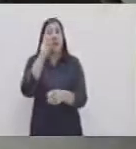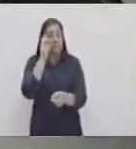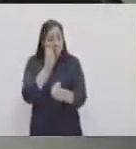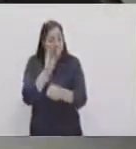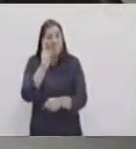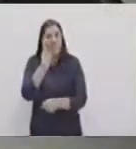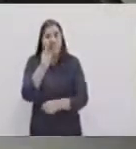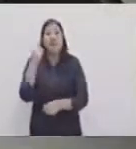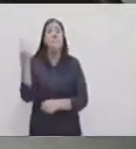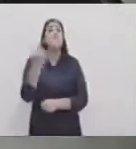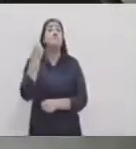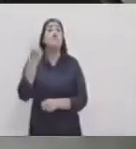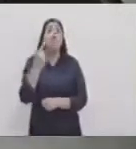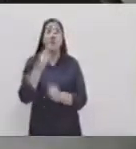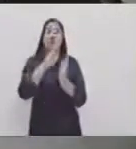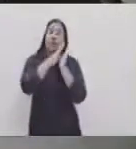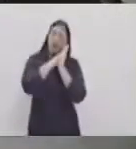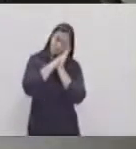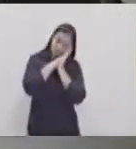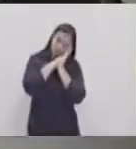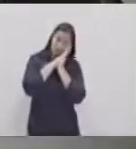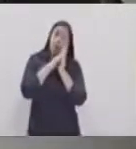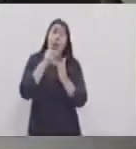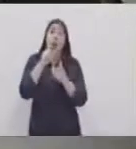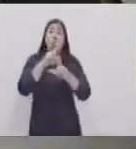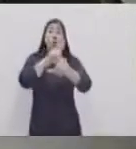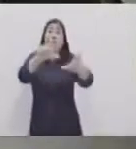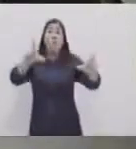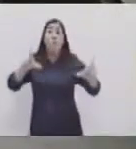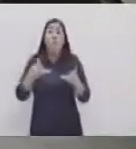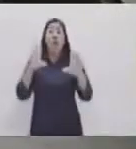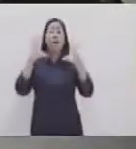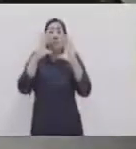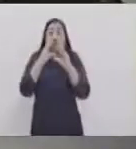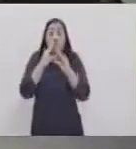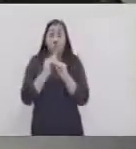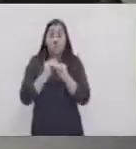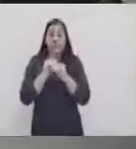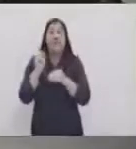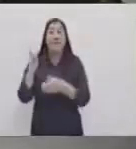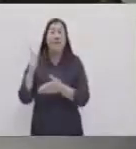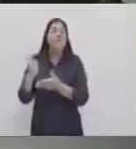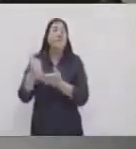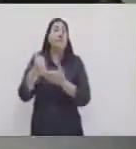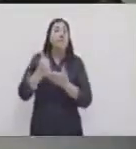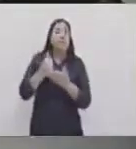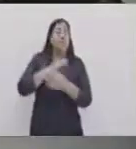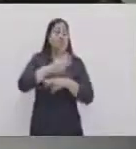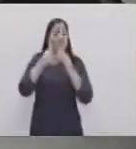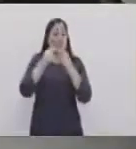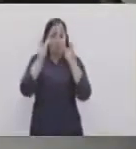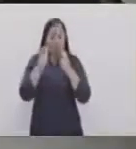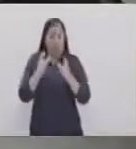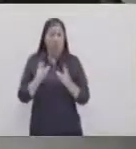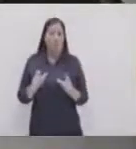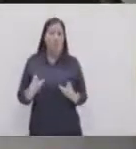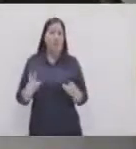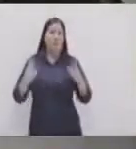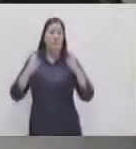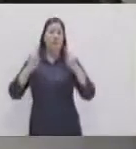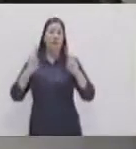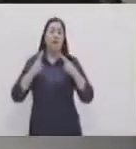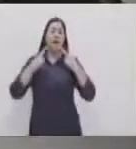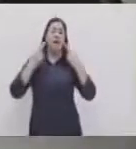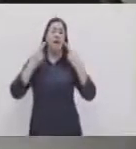es importante dormir en un espacio oscuro, porque eso ayuda a que todo el cuerpo se relaje y